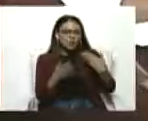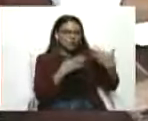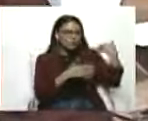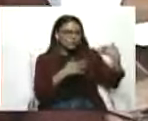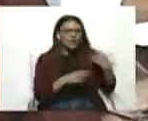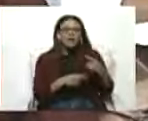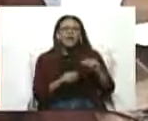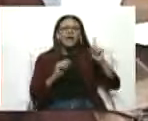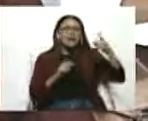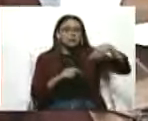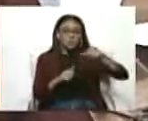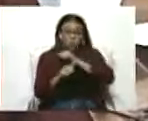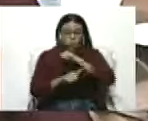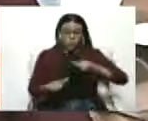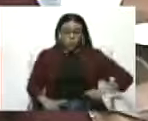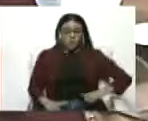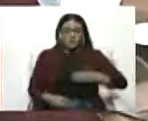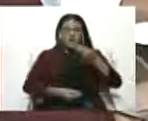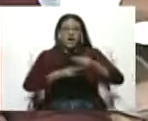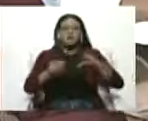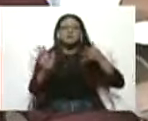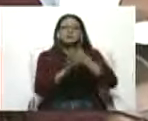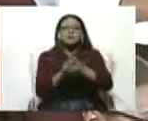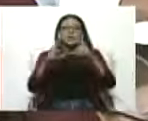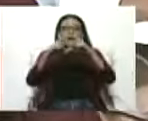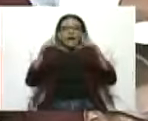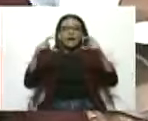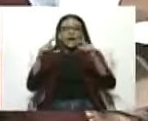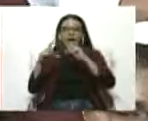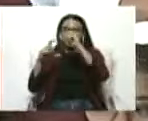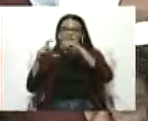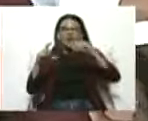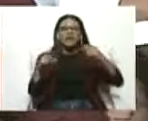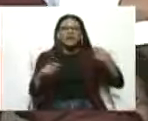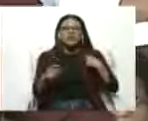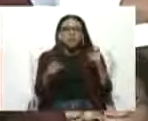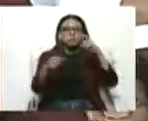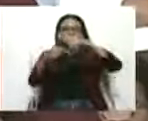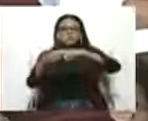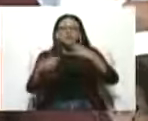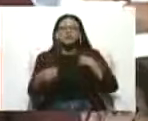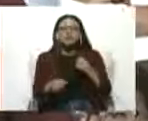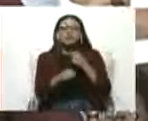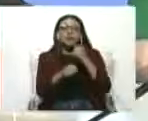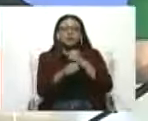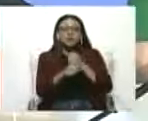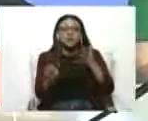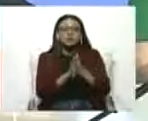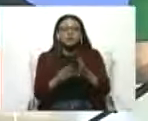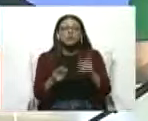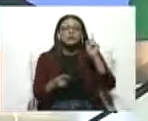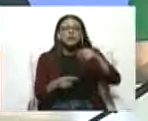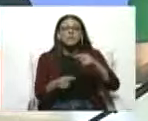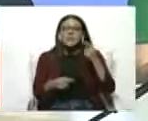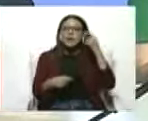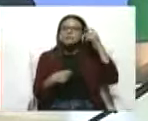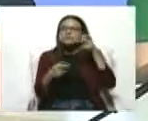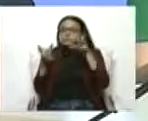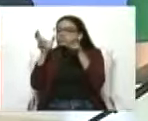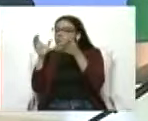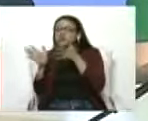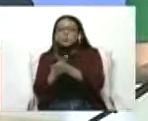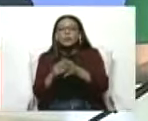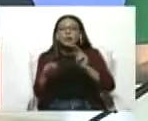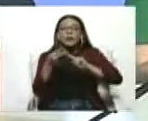se pueda implementar ese mecanismo y se sume a esta nueva militancia? Gracias. Gracias, compañera. Fíjate, el tema de